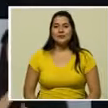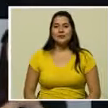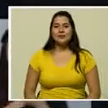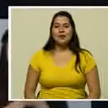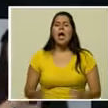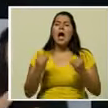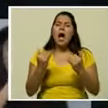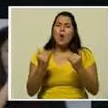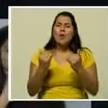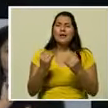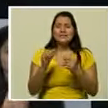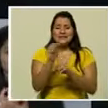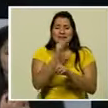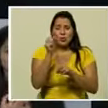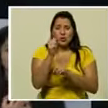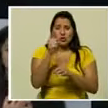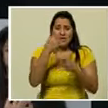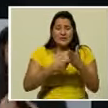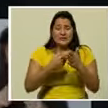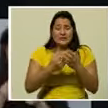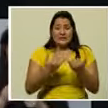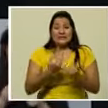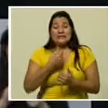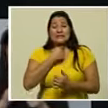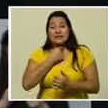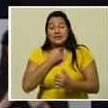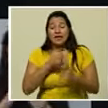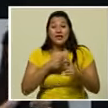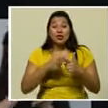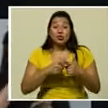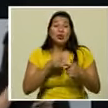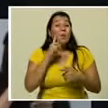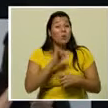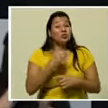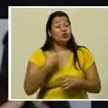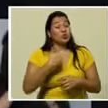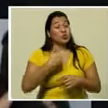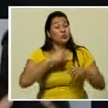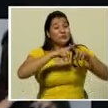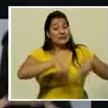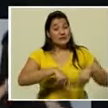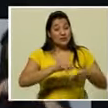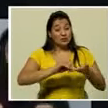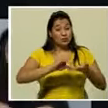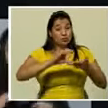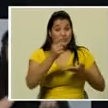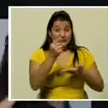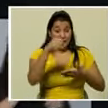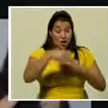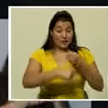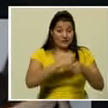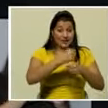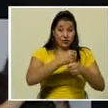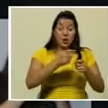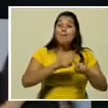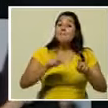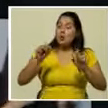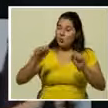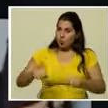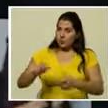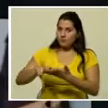estrechez fiscal que nos hizo cancelar el aumento salarial general, se avanzó en solventar una